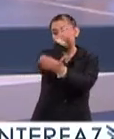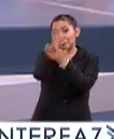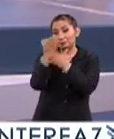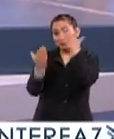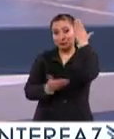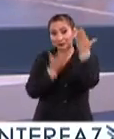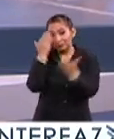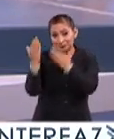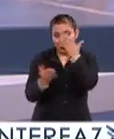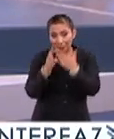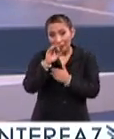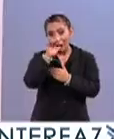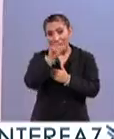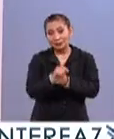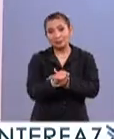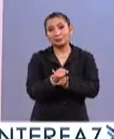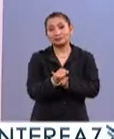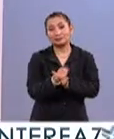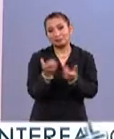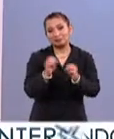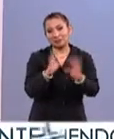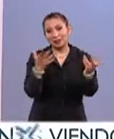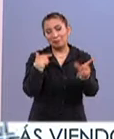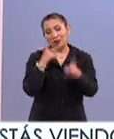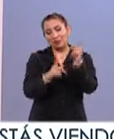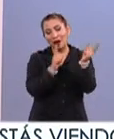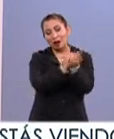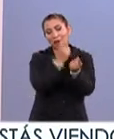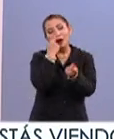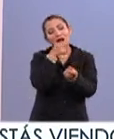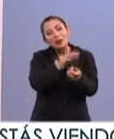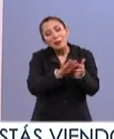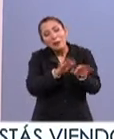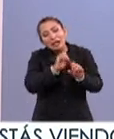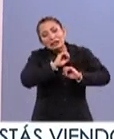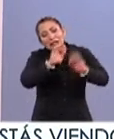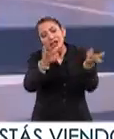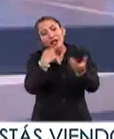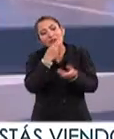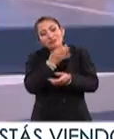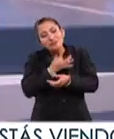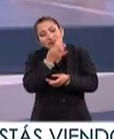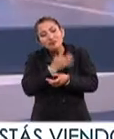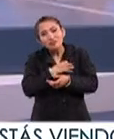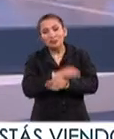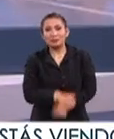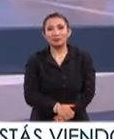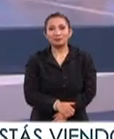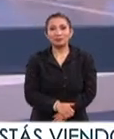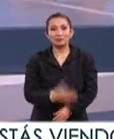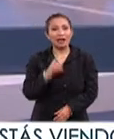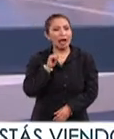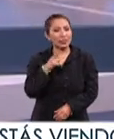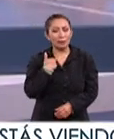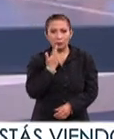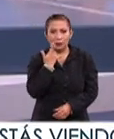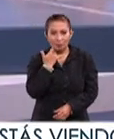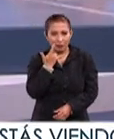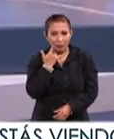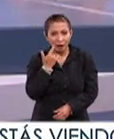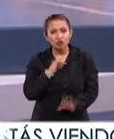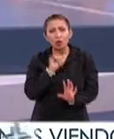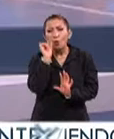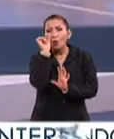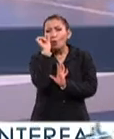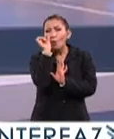tener acceso a estas becas y por supuesto platicando con usted para que nos siga dando todos los detalles. Ana Cristina, eres sumamente amable. Gracias. Y me voy